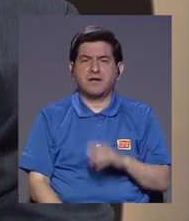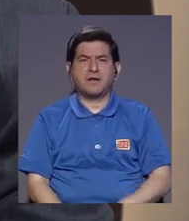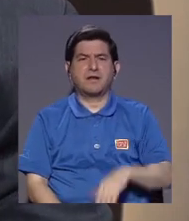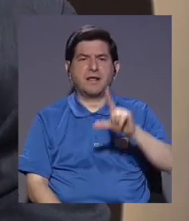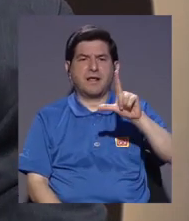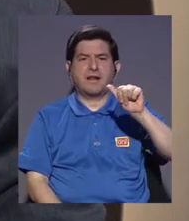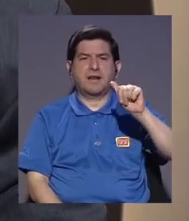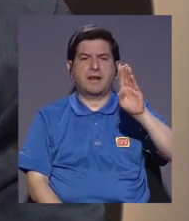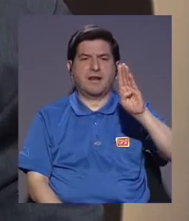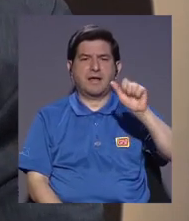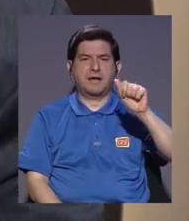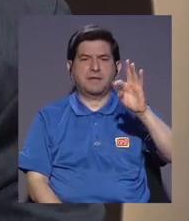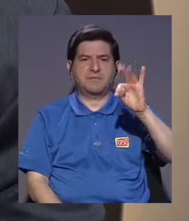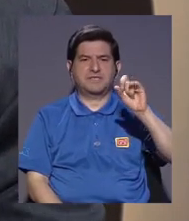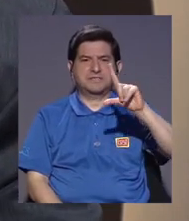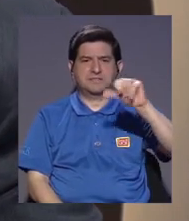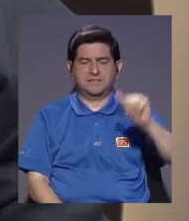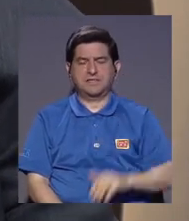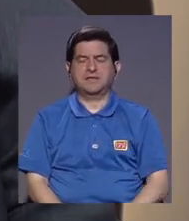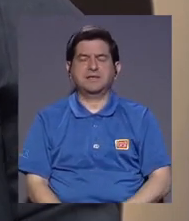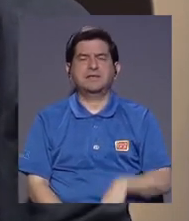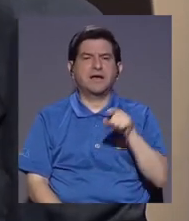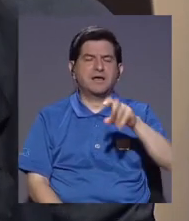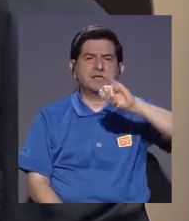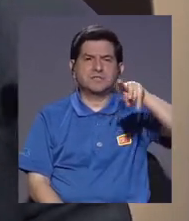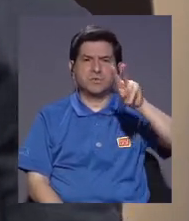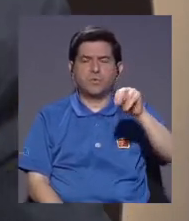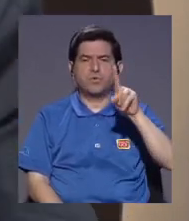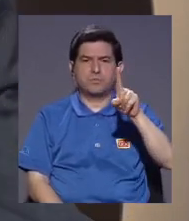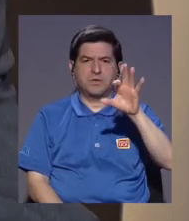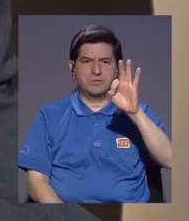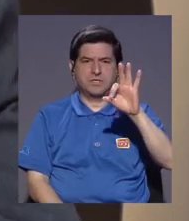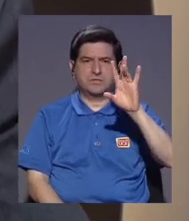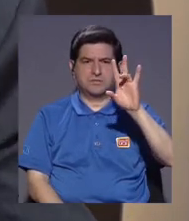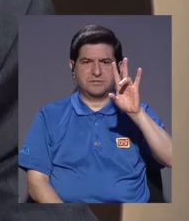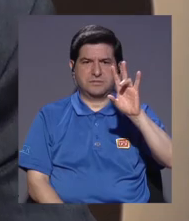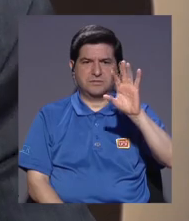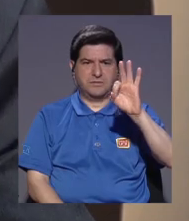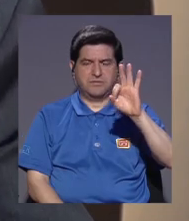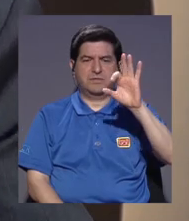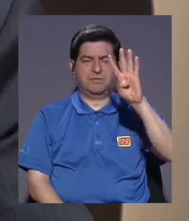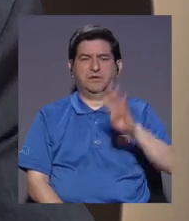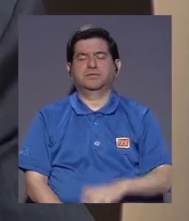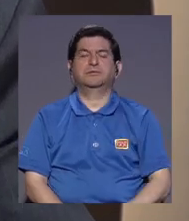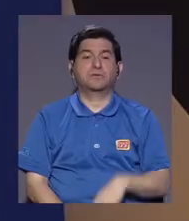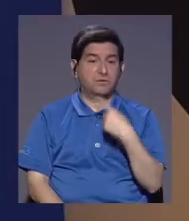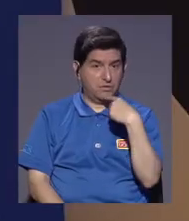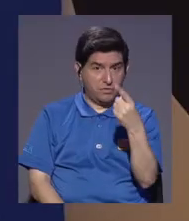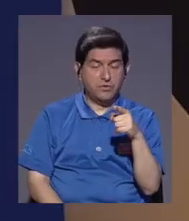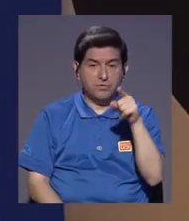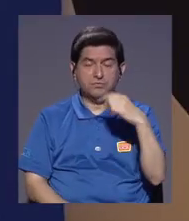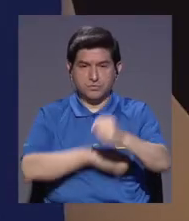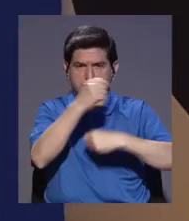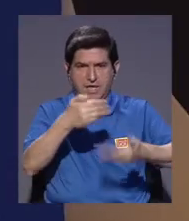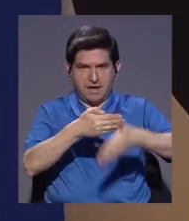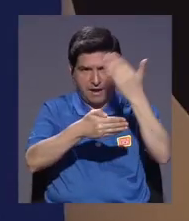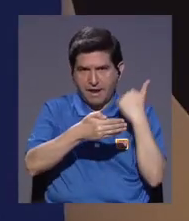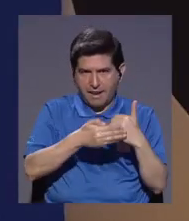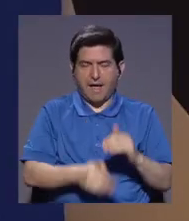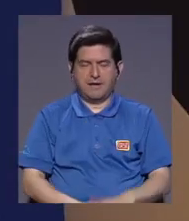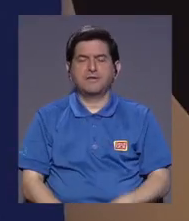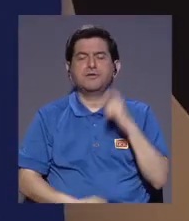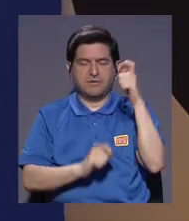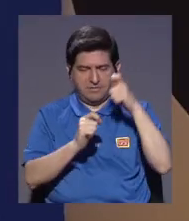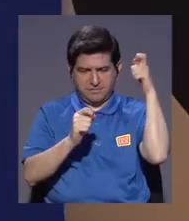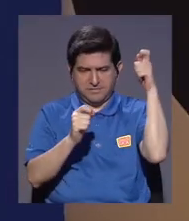la bastilla en el paseo colom en el mes de junio de 1974 declaración hasta el año pasado cuando